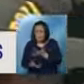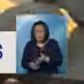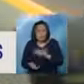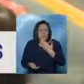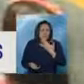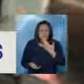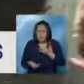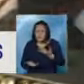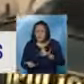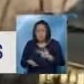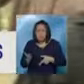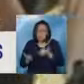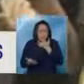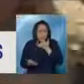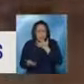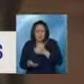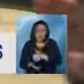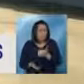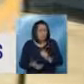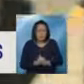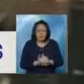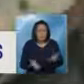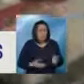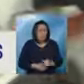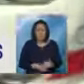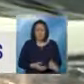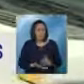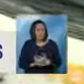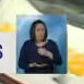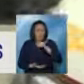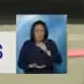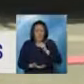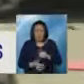que ellos han notificado que aún no han sido